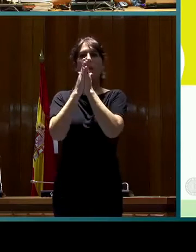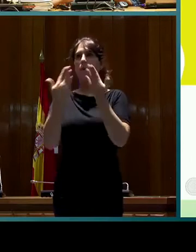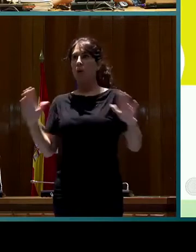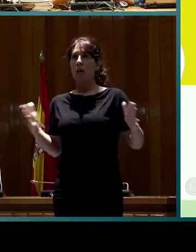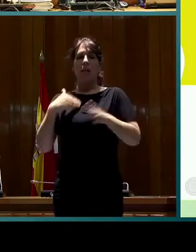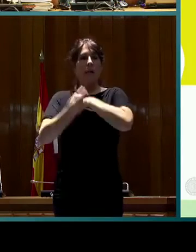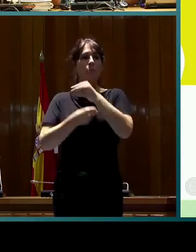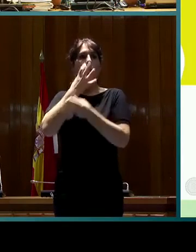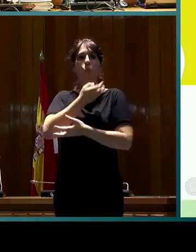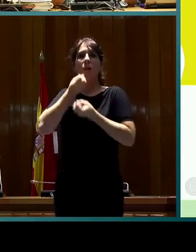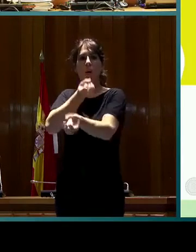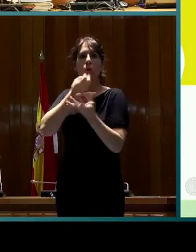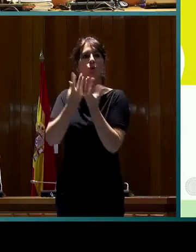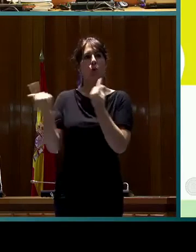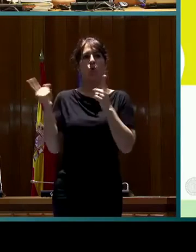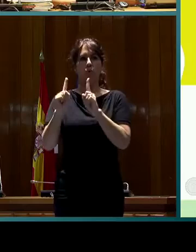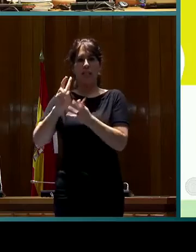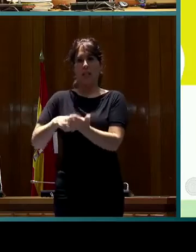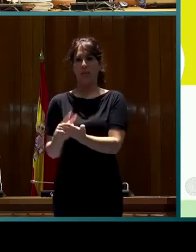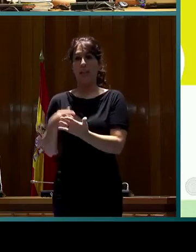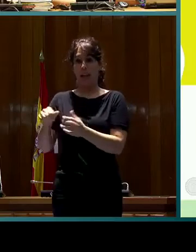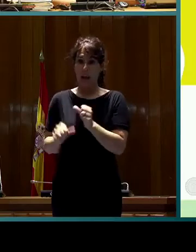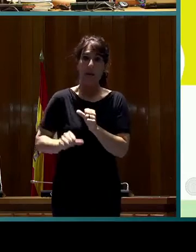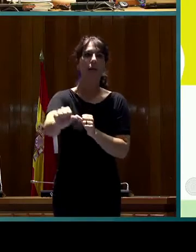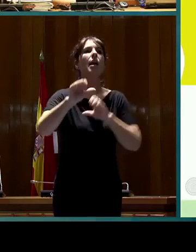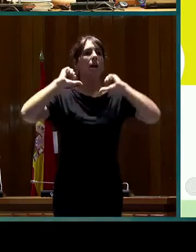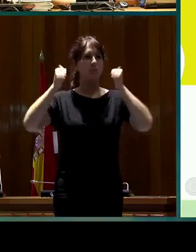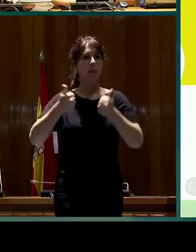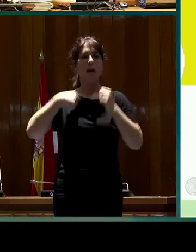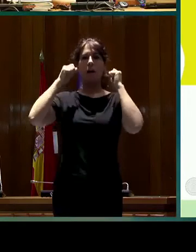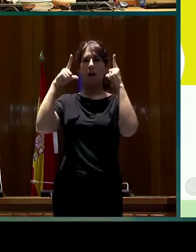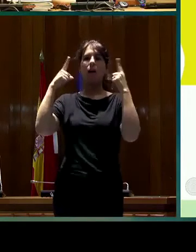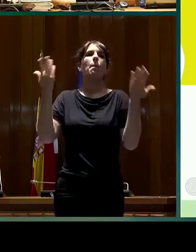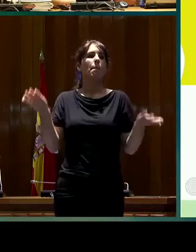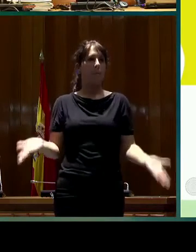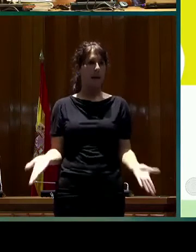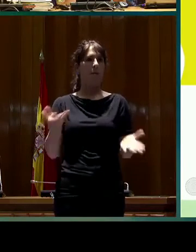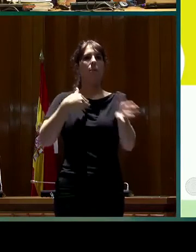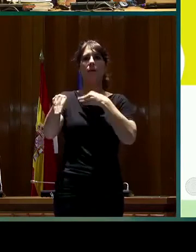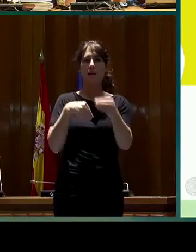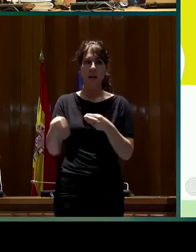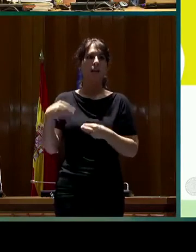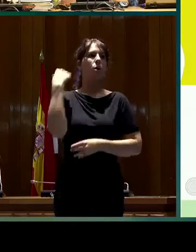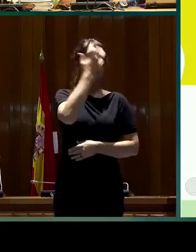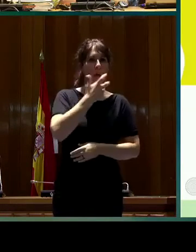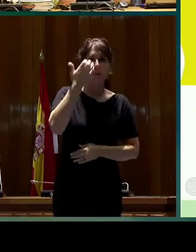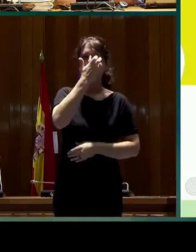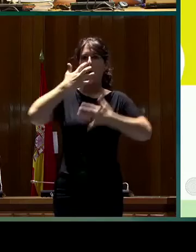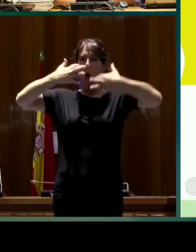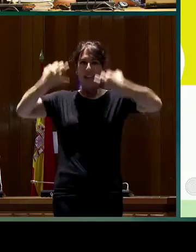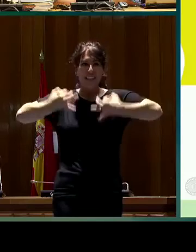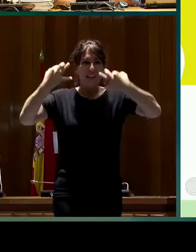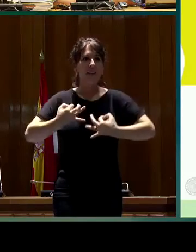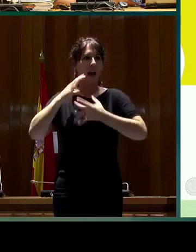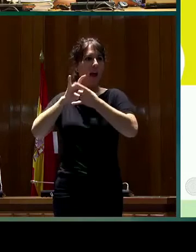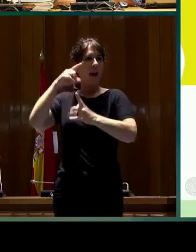un cuentacuentos con un intérprete. Y a raíz de eso fue cuando nosotros fuimos conscientes de que no existían materiales de cuentos originales, porque sí que es